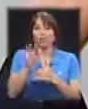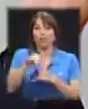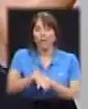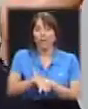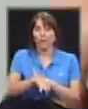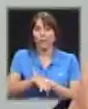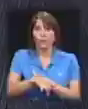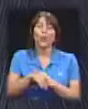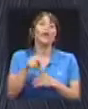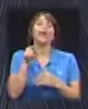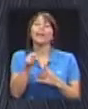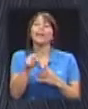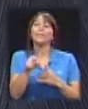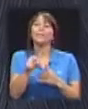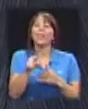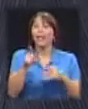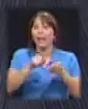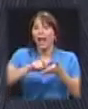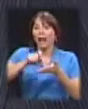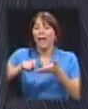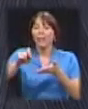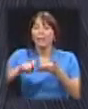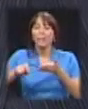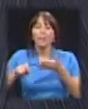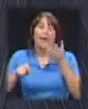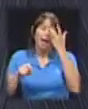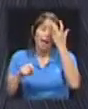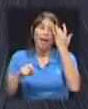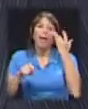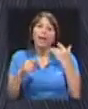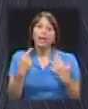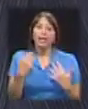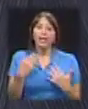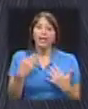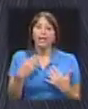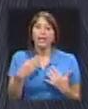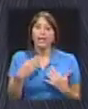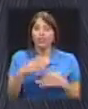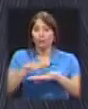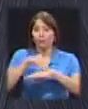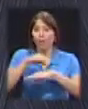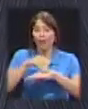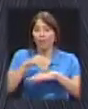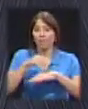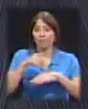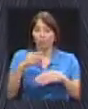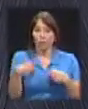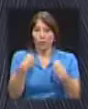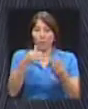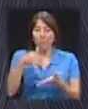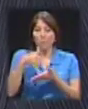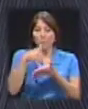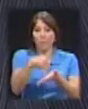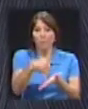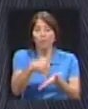de la Academia Sueca, cuando le otorga el premio Nobel, cita que uno de los aspectos es la